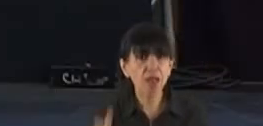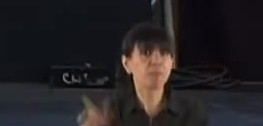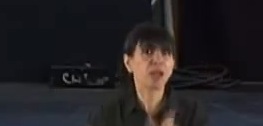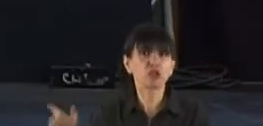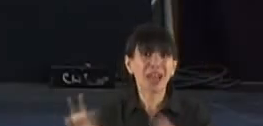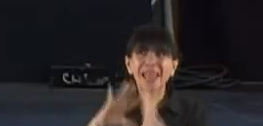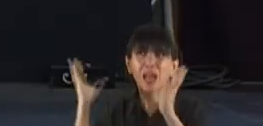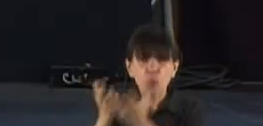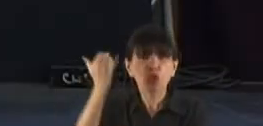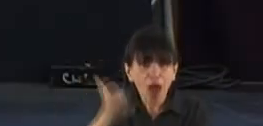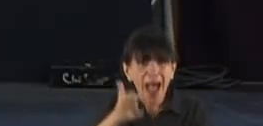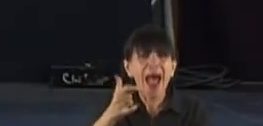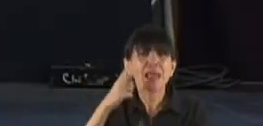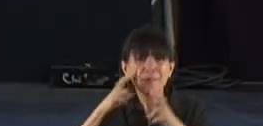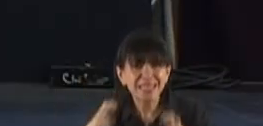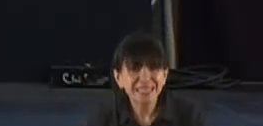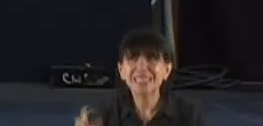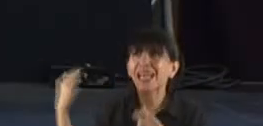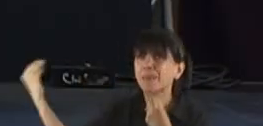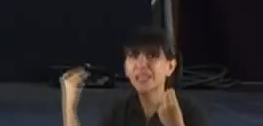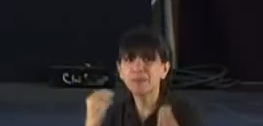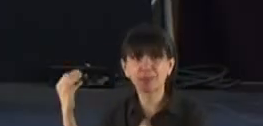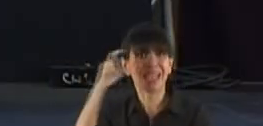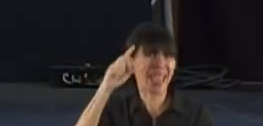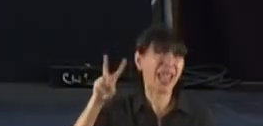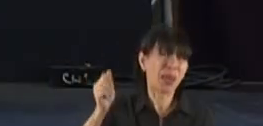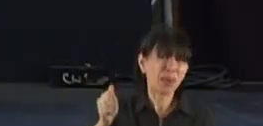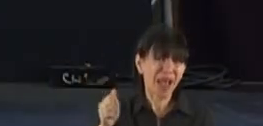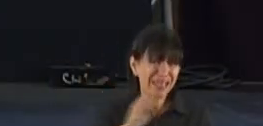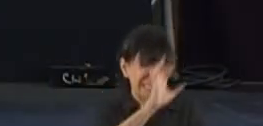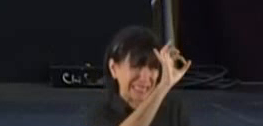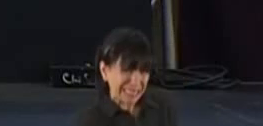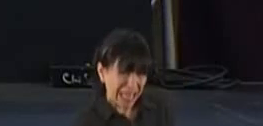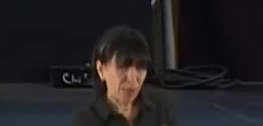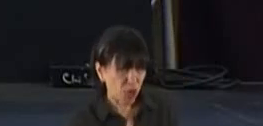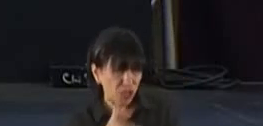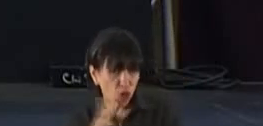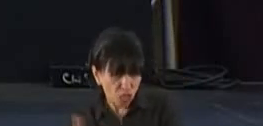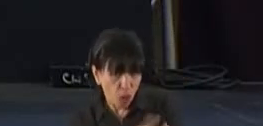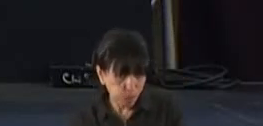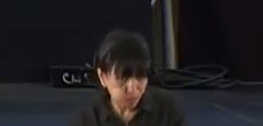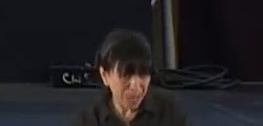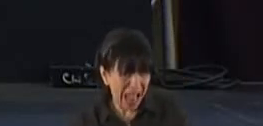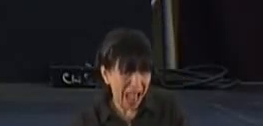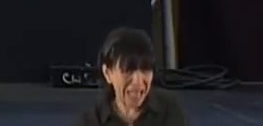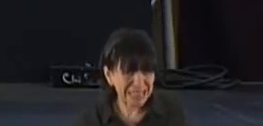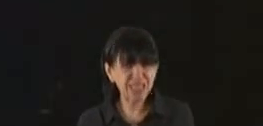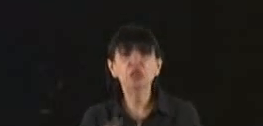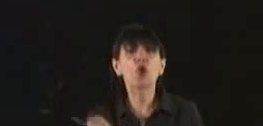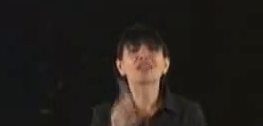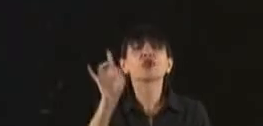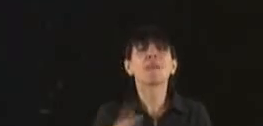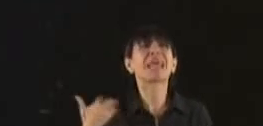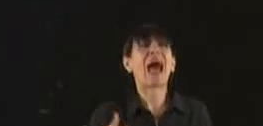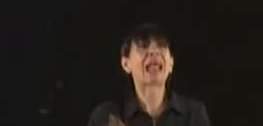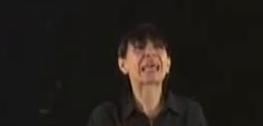Eva lo sabe mejor que yo, sabe que lo que estoy diciendo es cierto. No es un problema nuestro, es